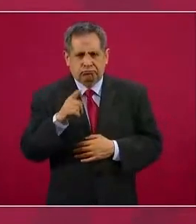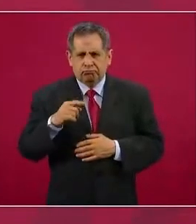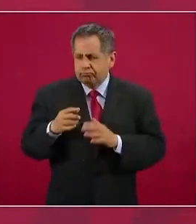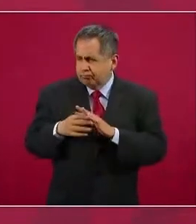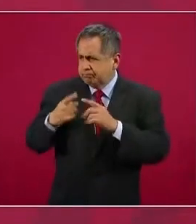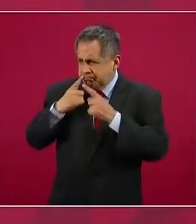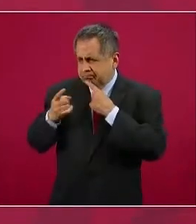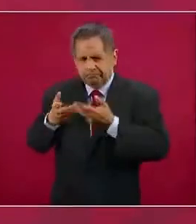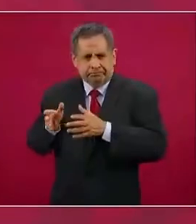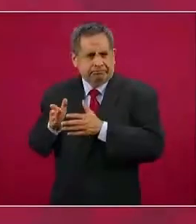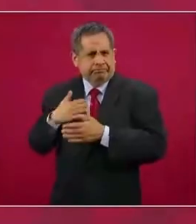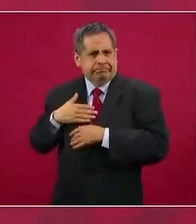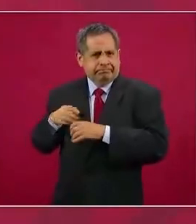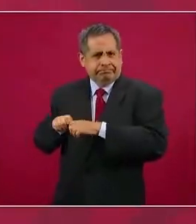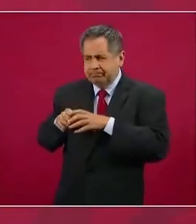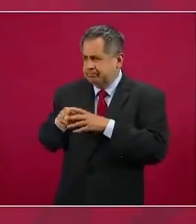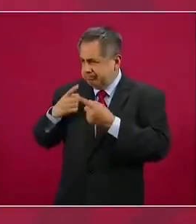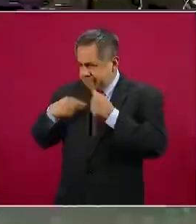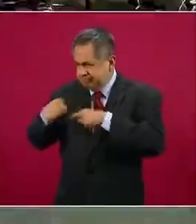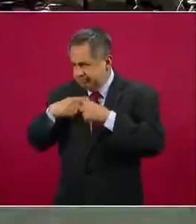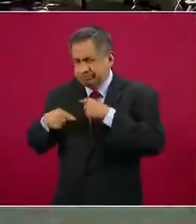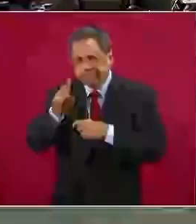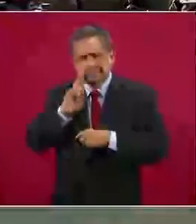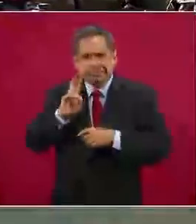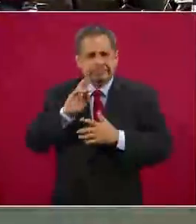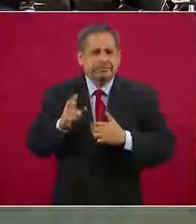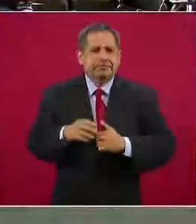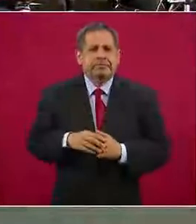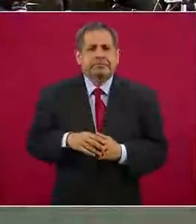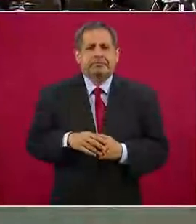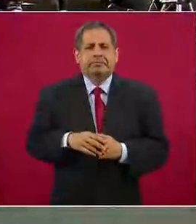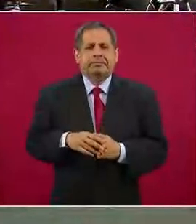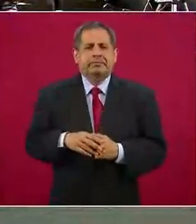planteando, hicimos